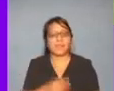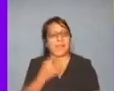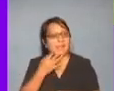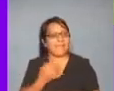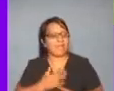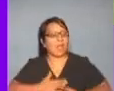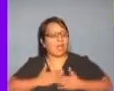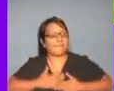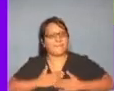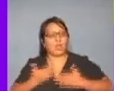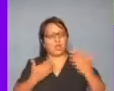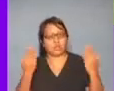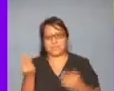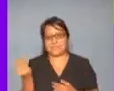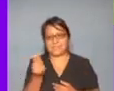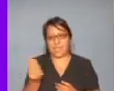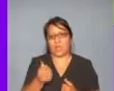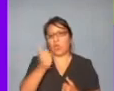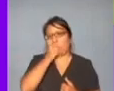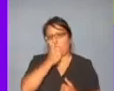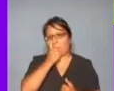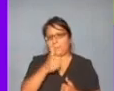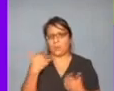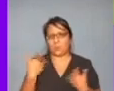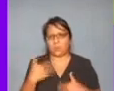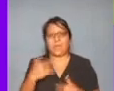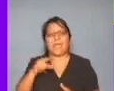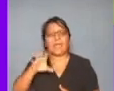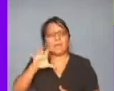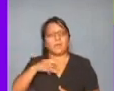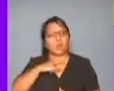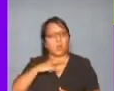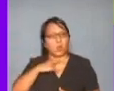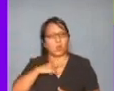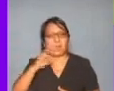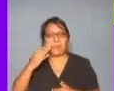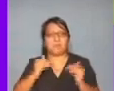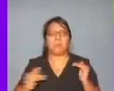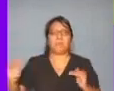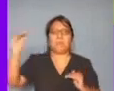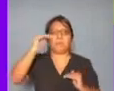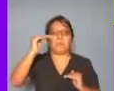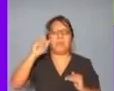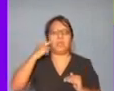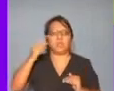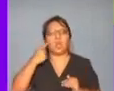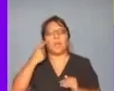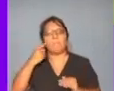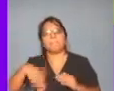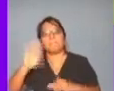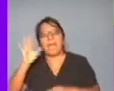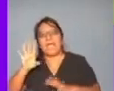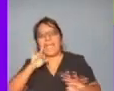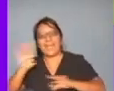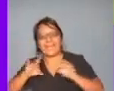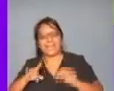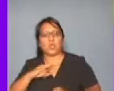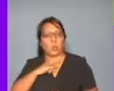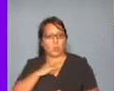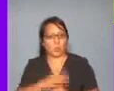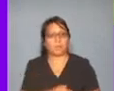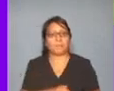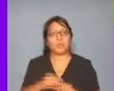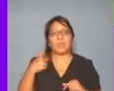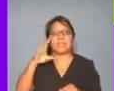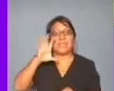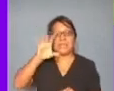semana de carnaval. Un fin de semana en el cual la provincia de Jujuy ha estado entre los principales destinos turísticos de Argentina. En el norte argentino hemos sido los